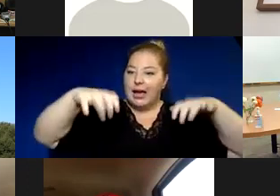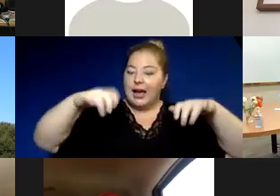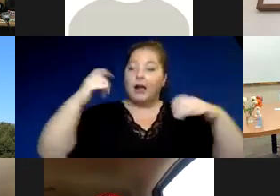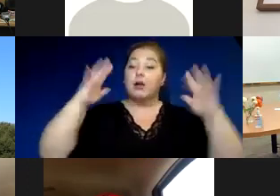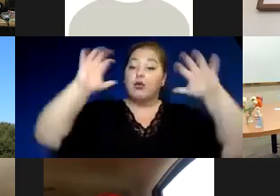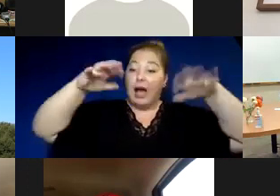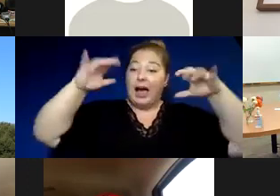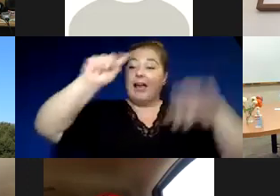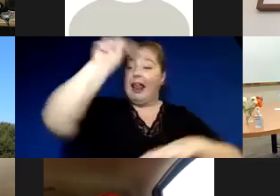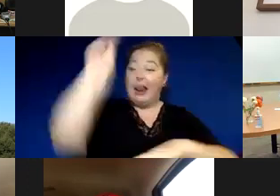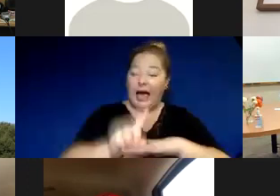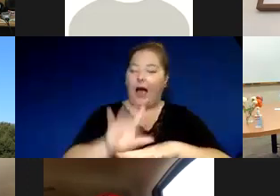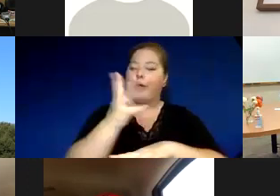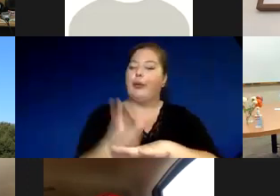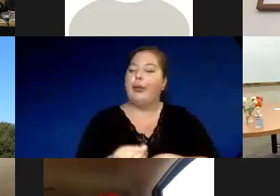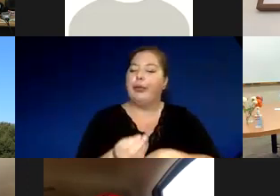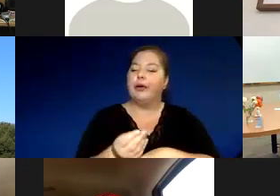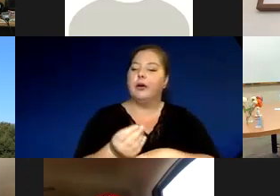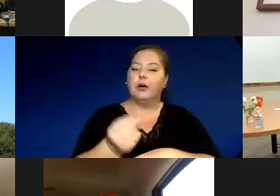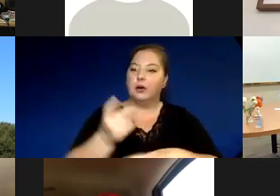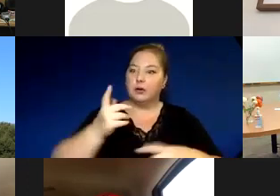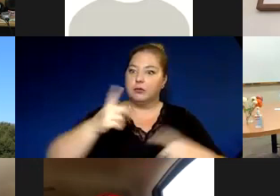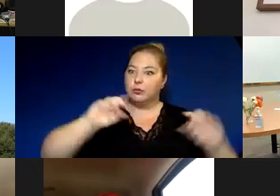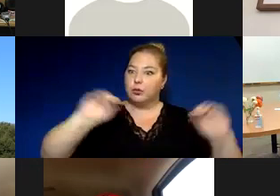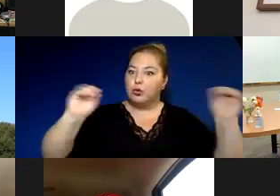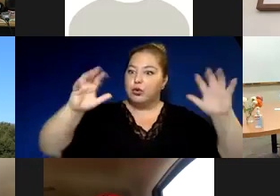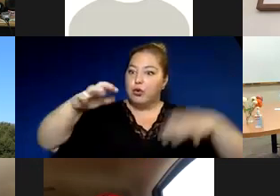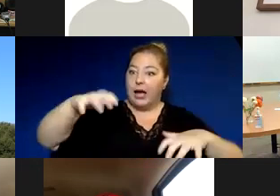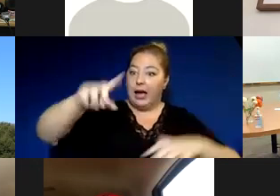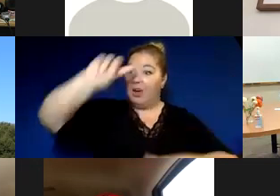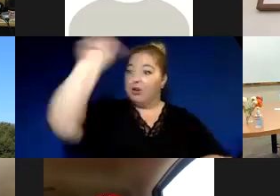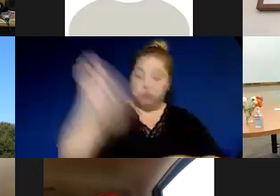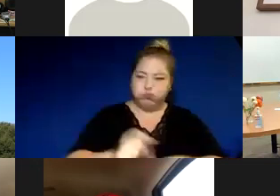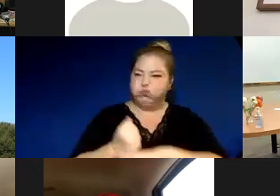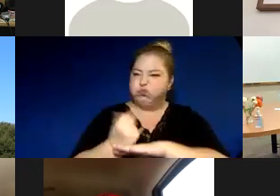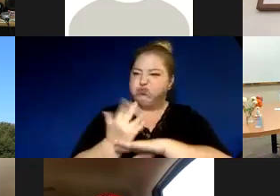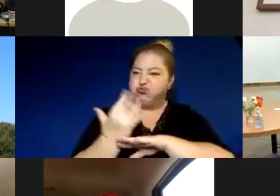es mantener la fuerza de contención que estábamos